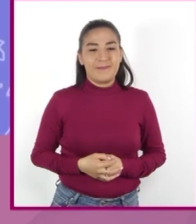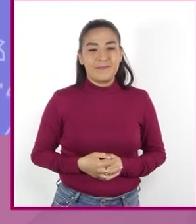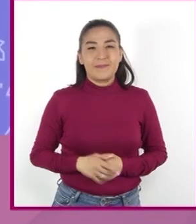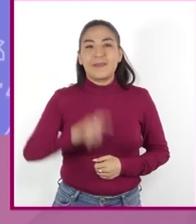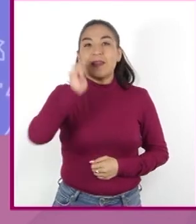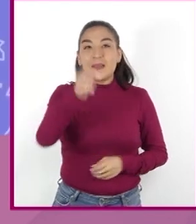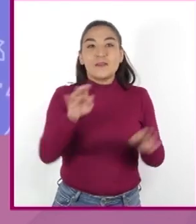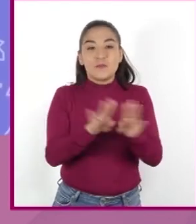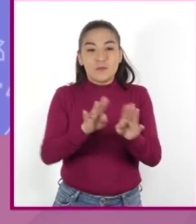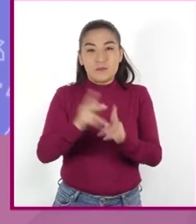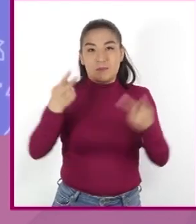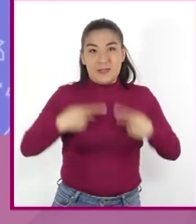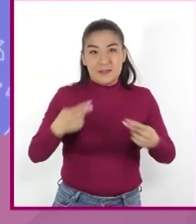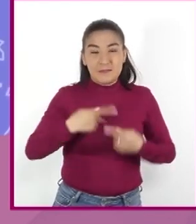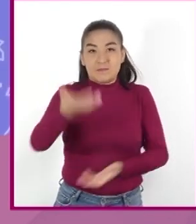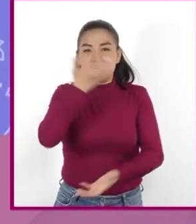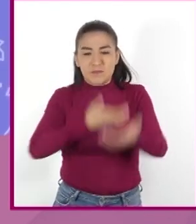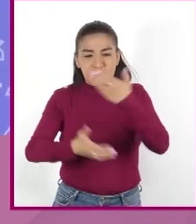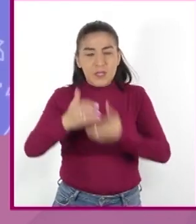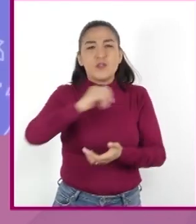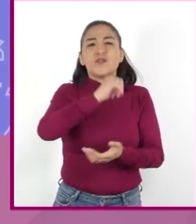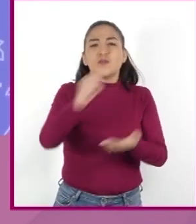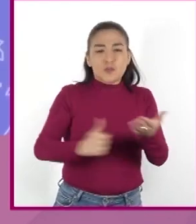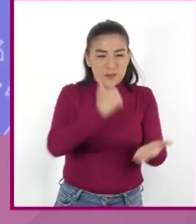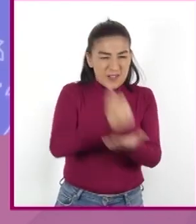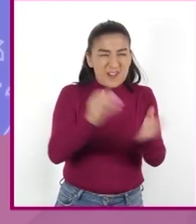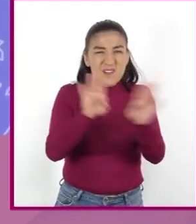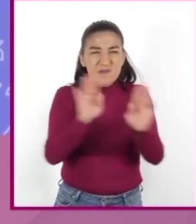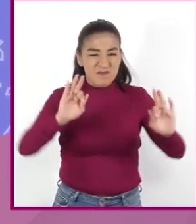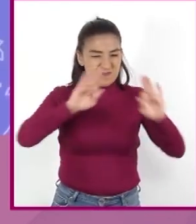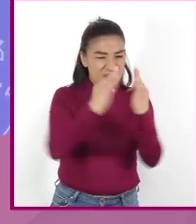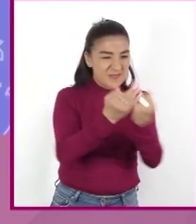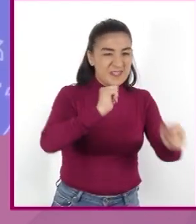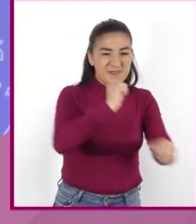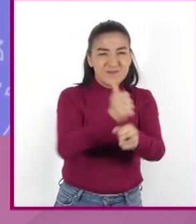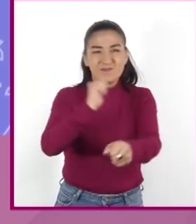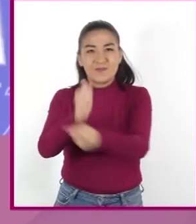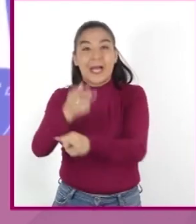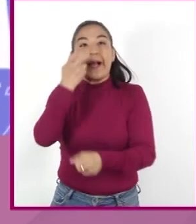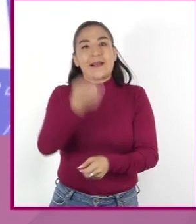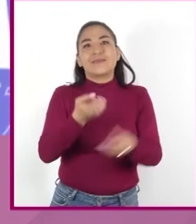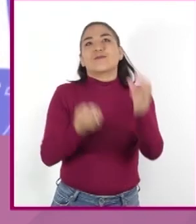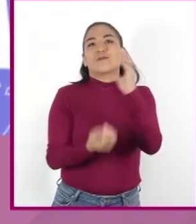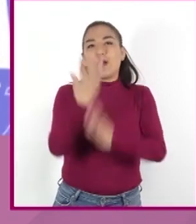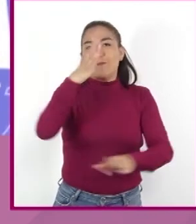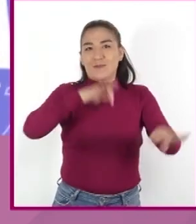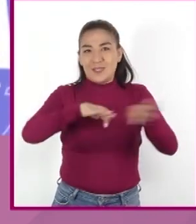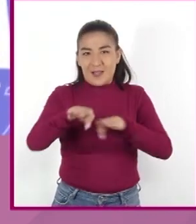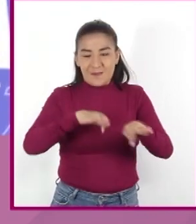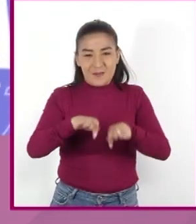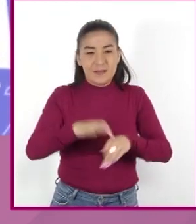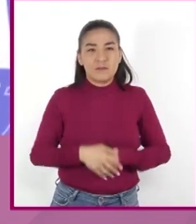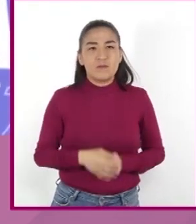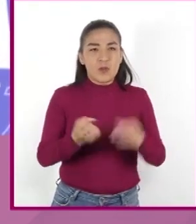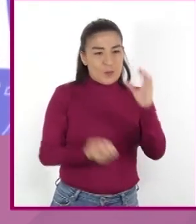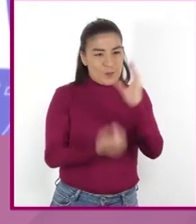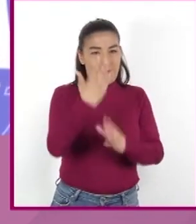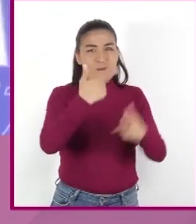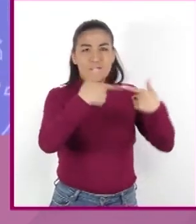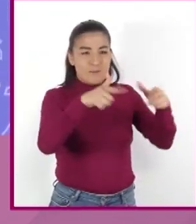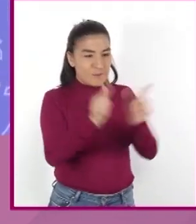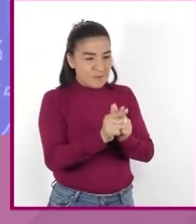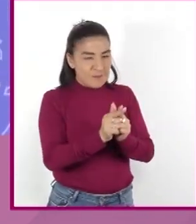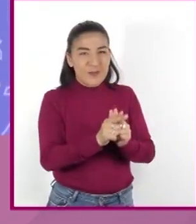Los comerciantes formaron ciudades y en ellas se desarrollaron nuevas profesiones. Un nuevo grupo social, la